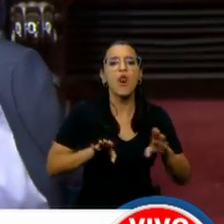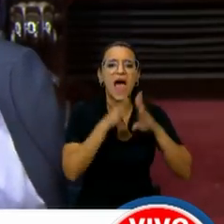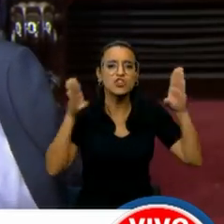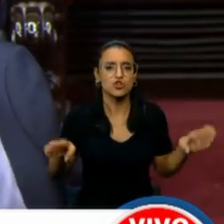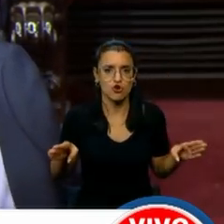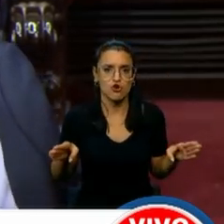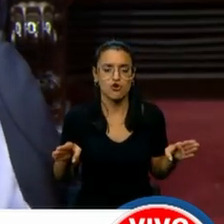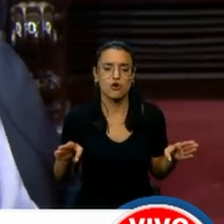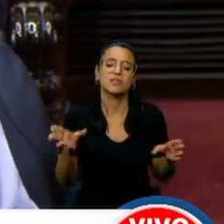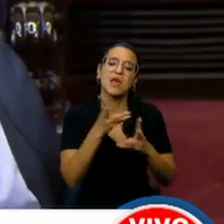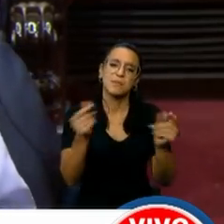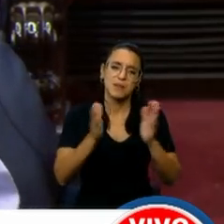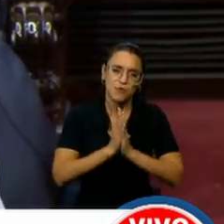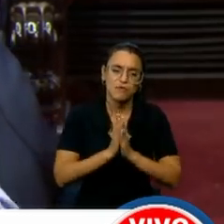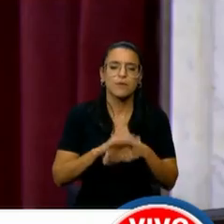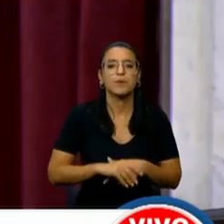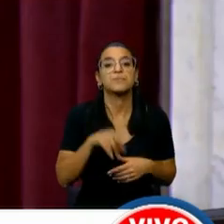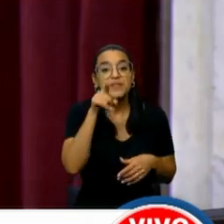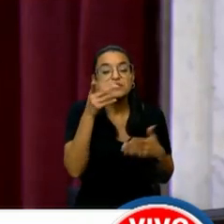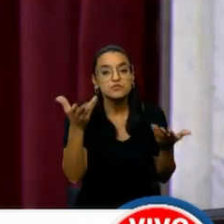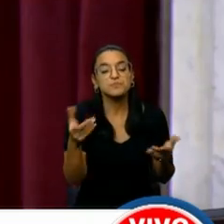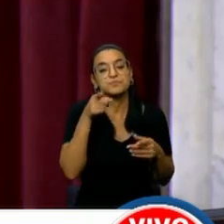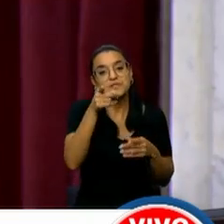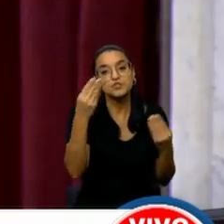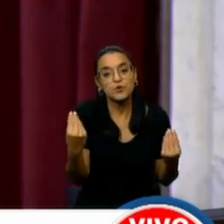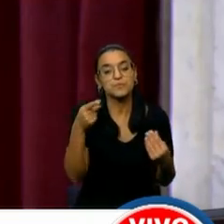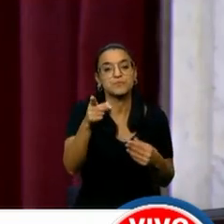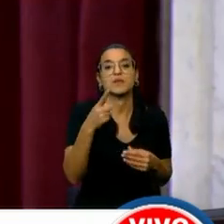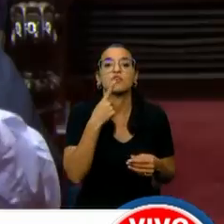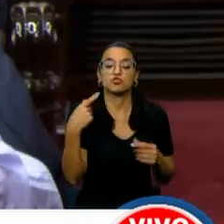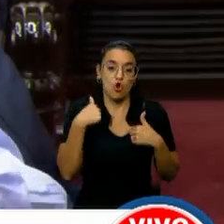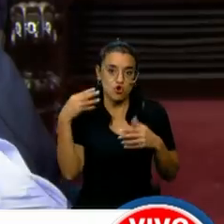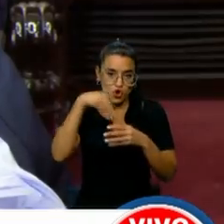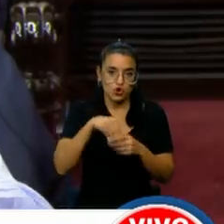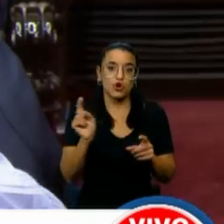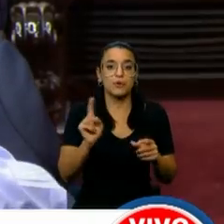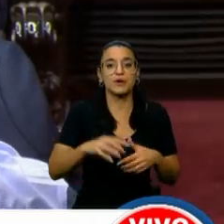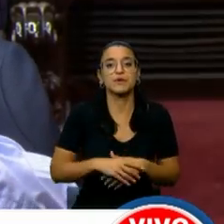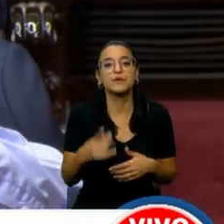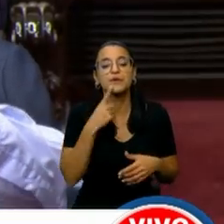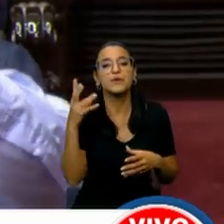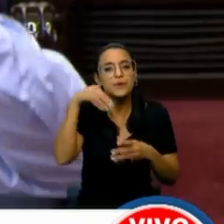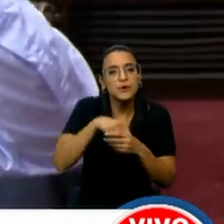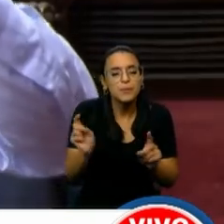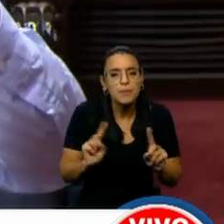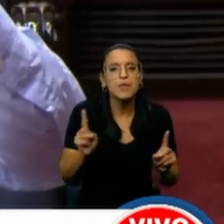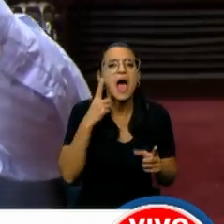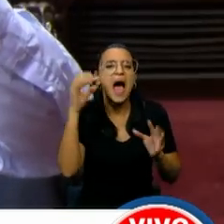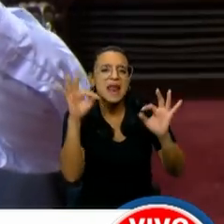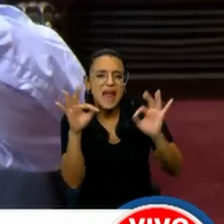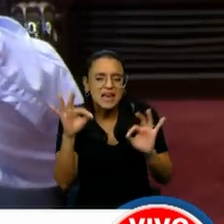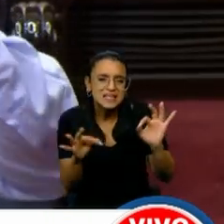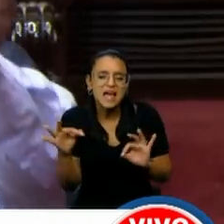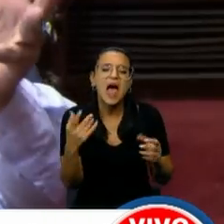100 mil dólares por alguien a diputado por favor y eso que y eso que el presidente no me meto no me meto en analizar